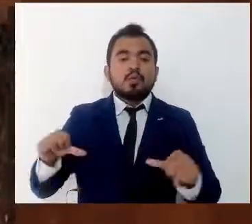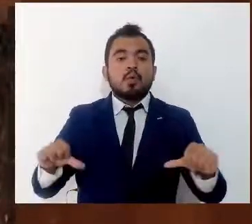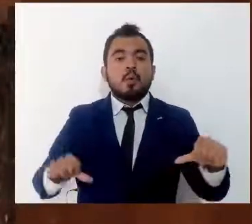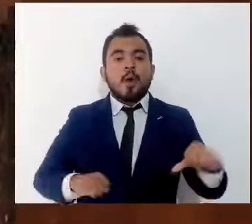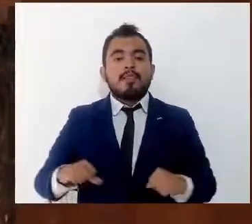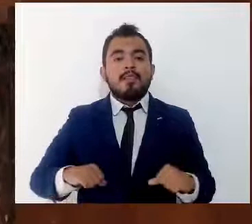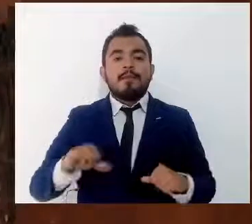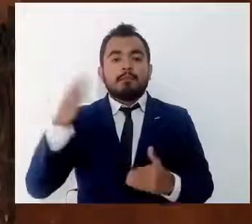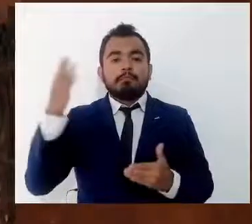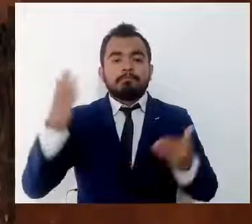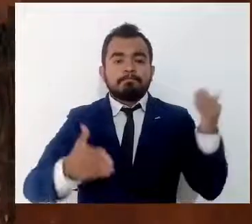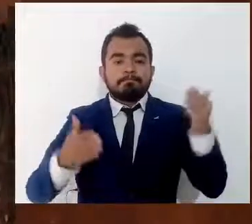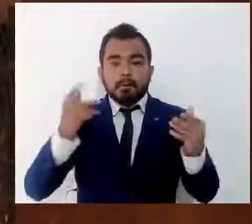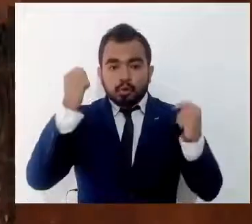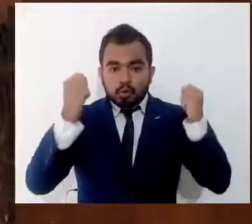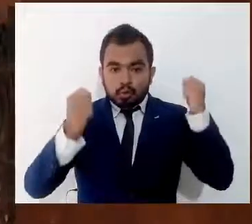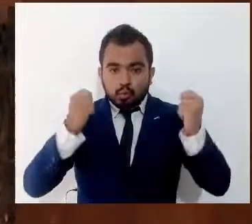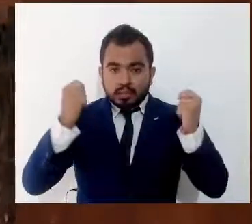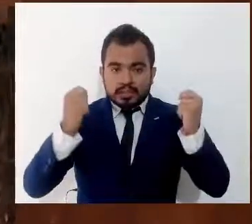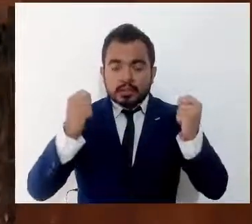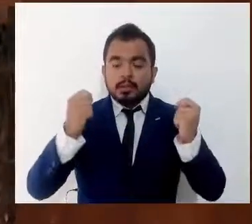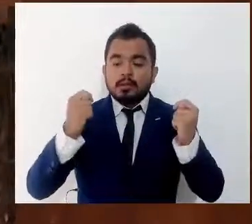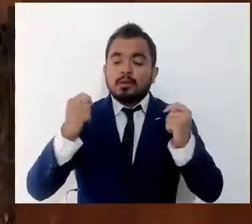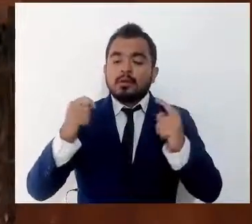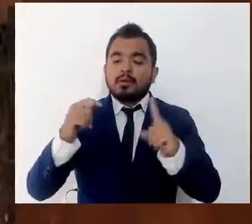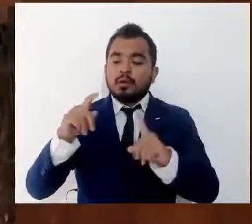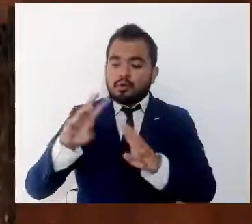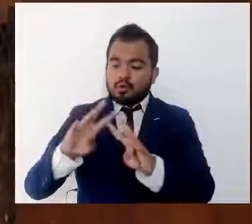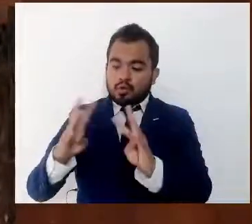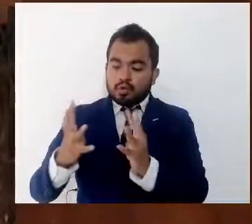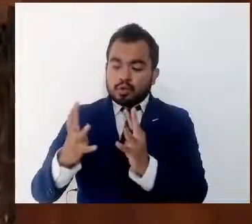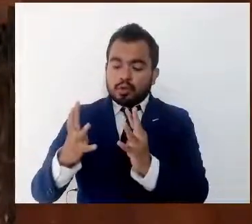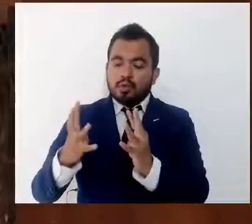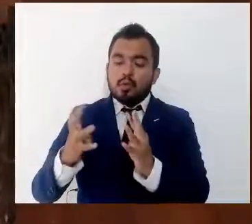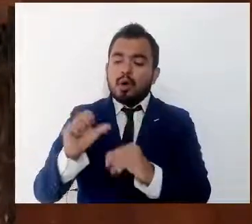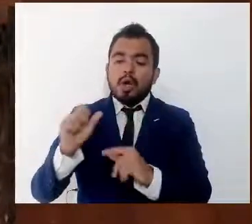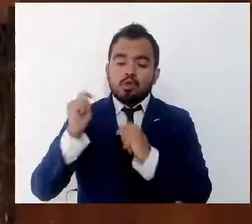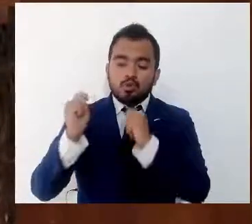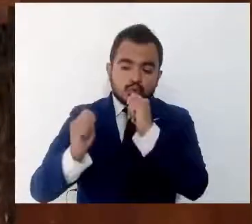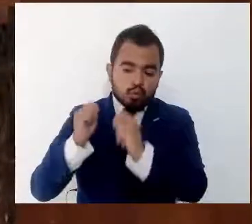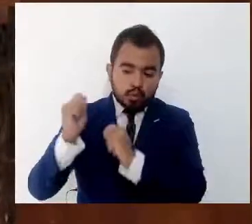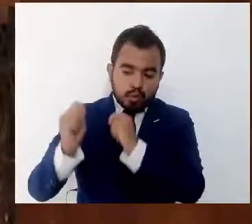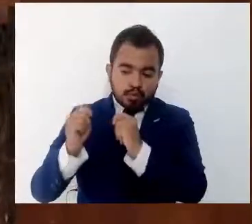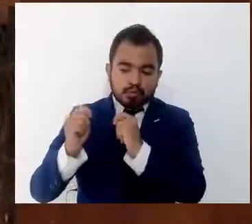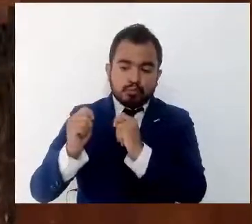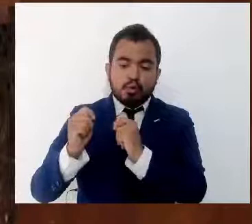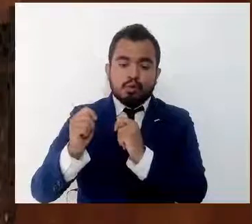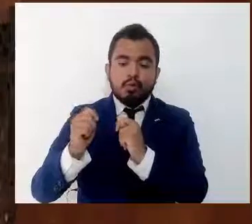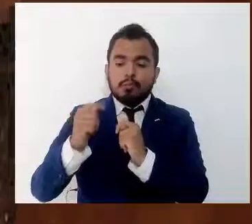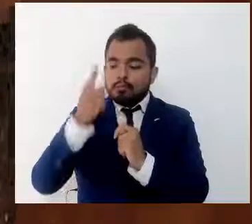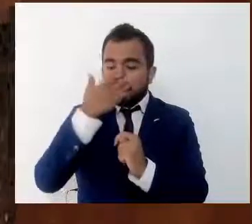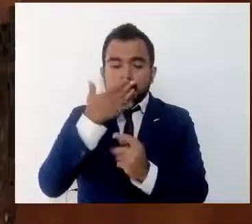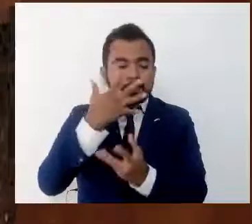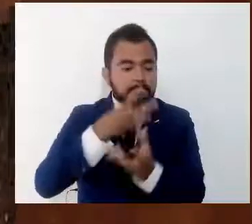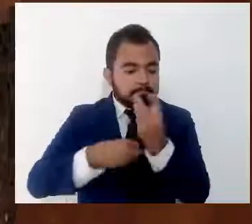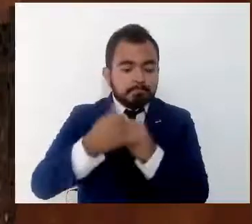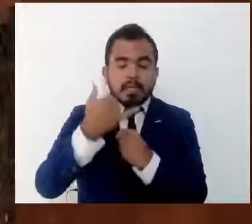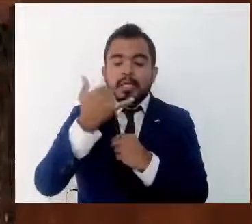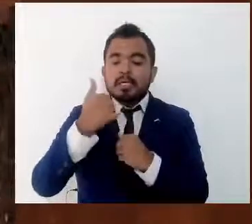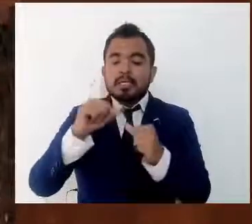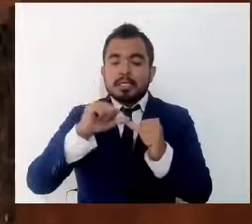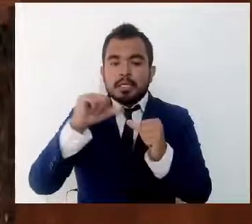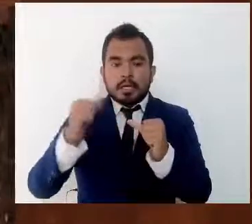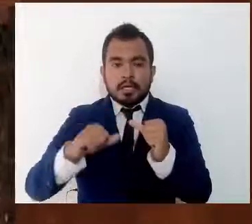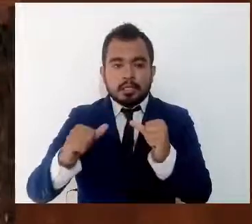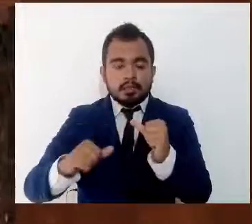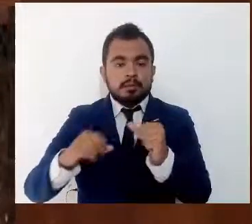consultivos municipales de turismo sostenible y desarrollo artesanal, a generar foros de discusión